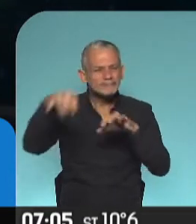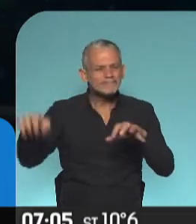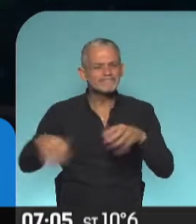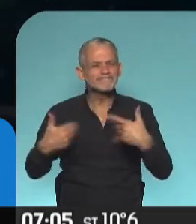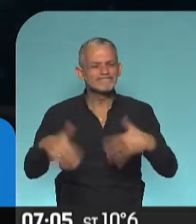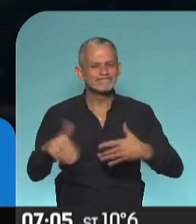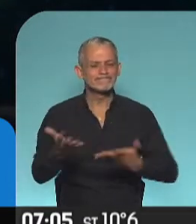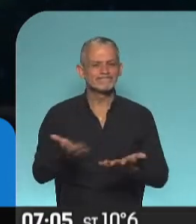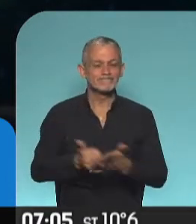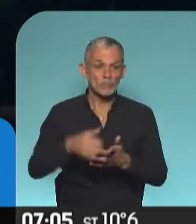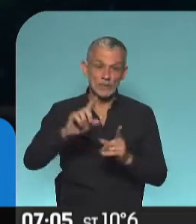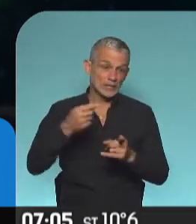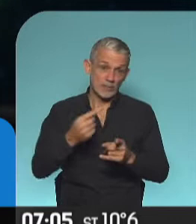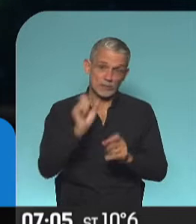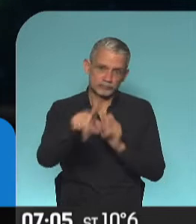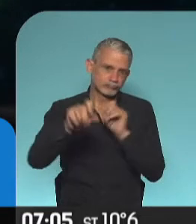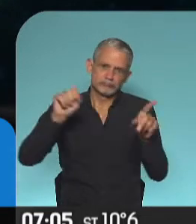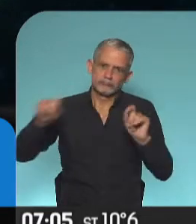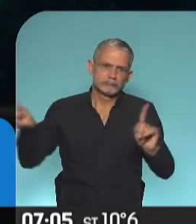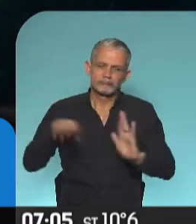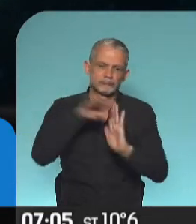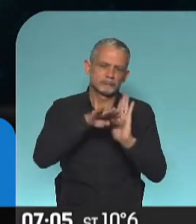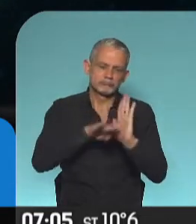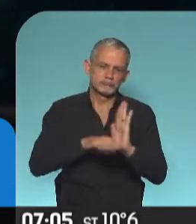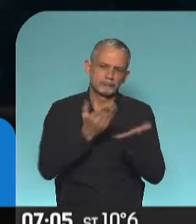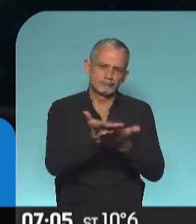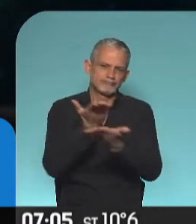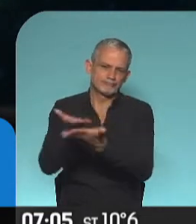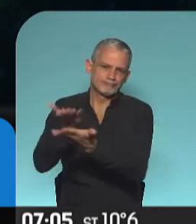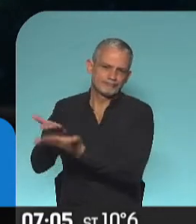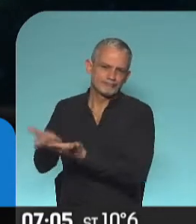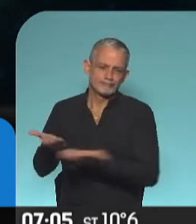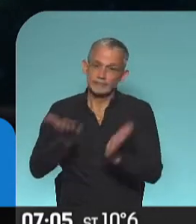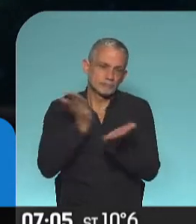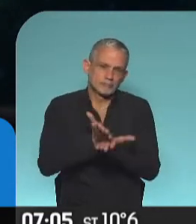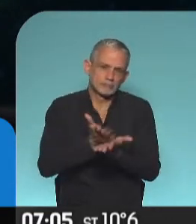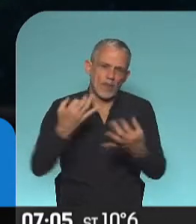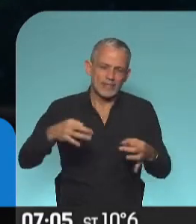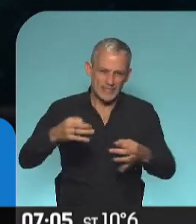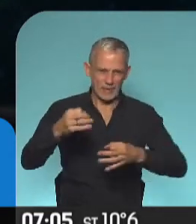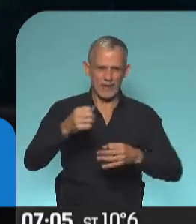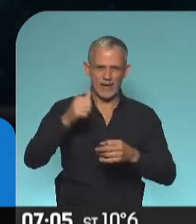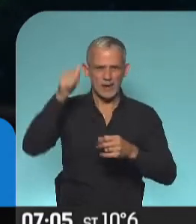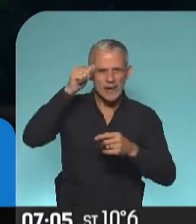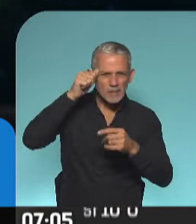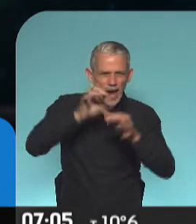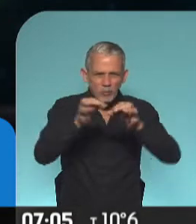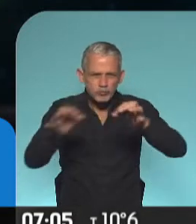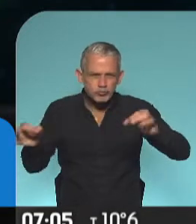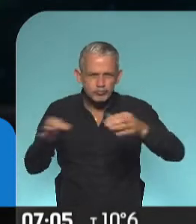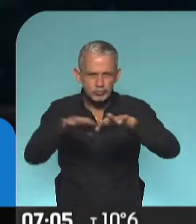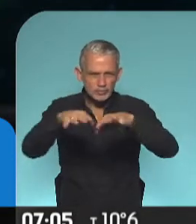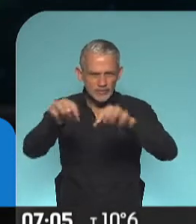otro que va a ocurrir es que cada distrito tendrá que presentar sus protocolos muy estrictos. En la costa atlántica ya están trabajando de